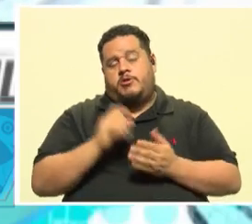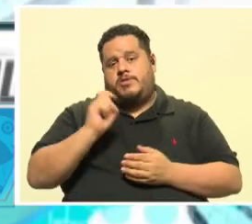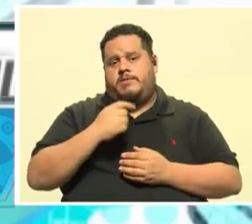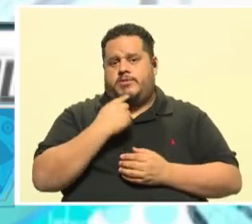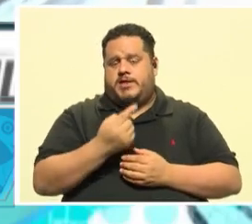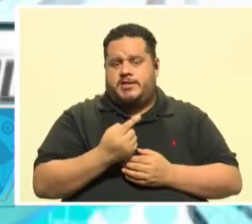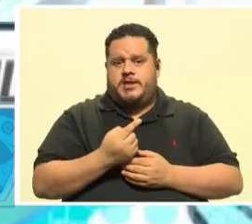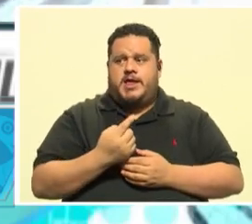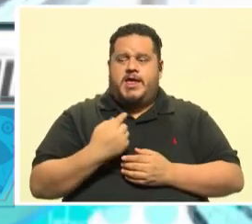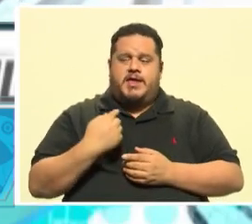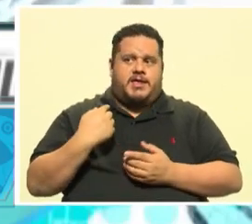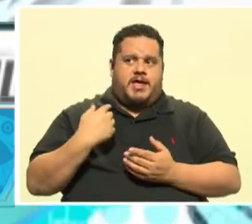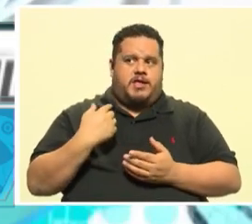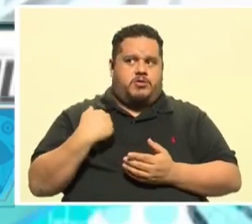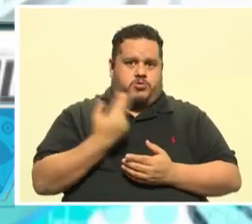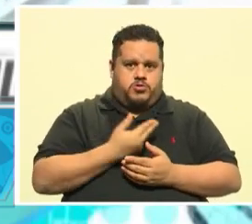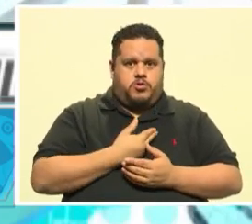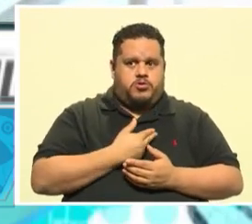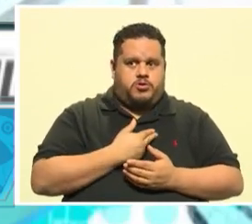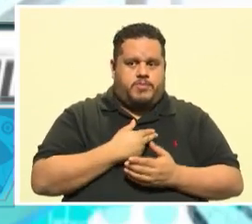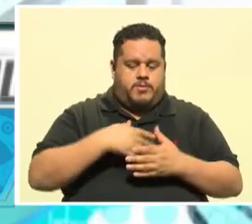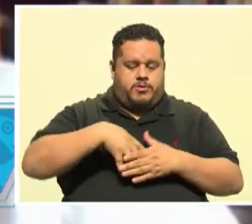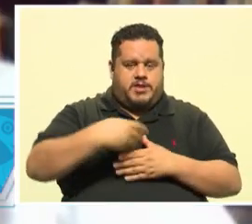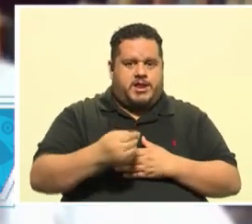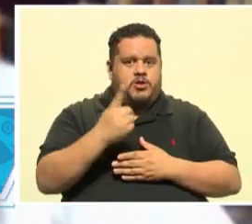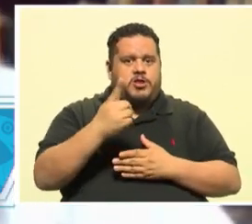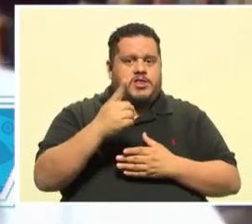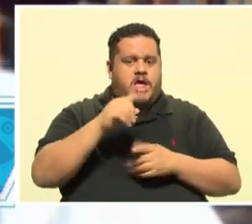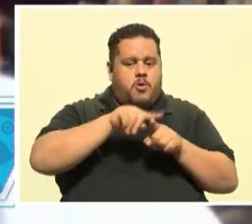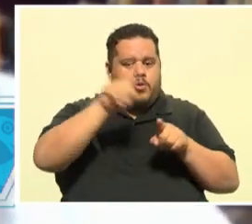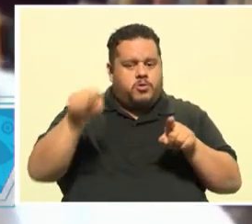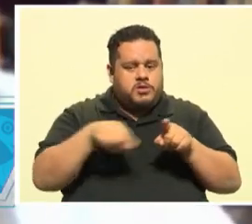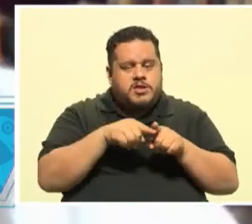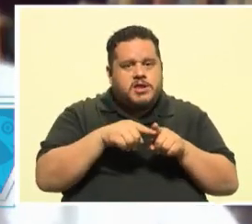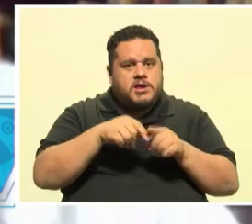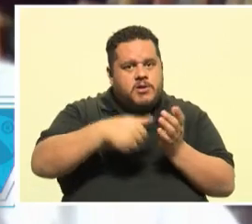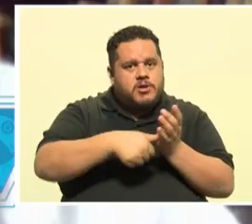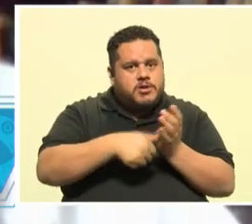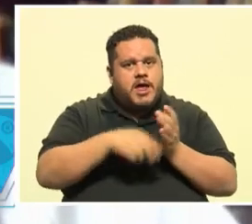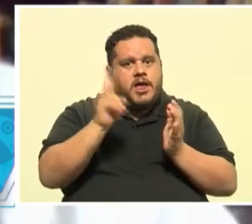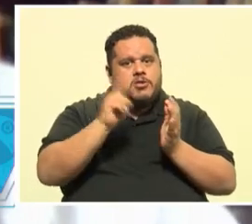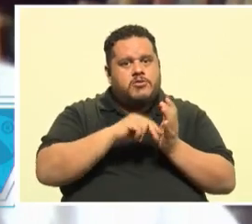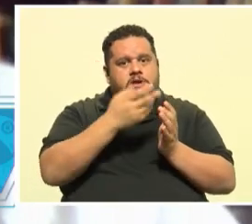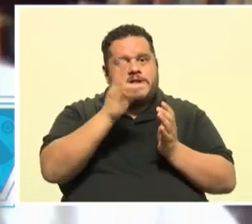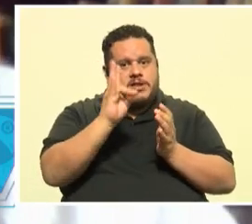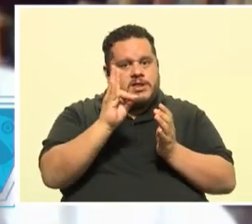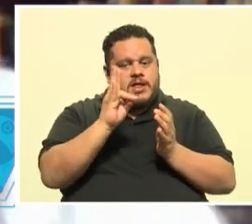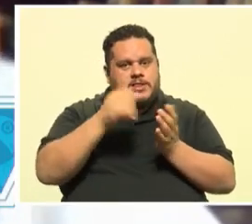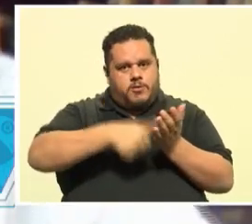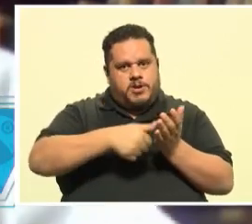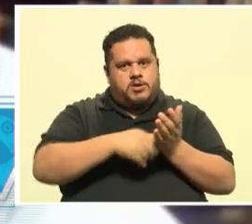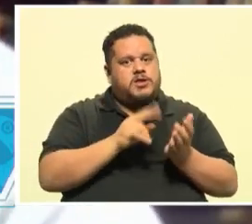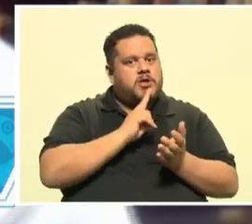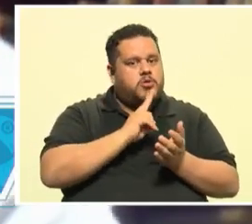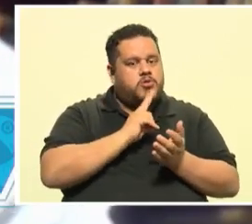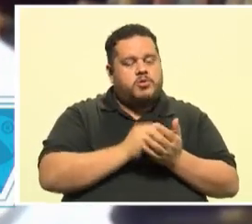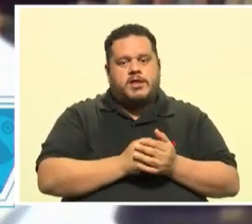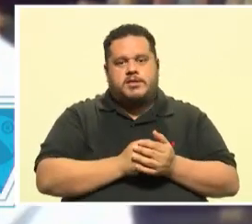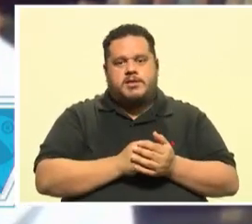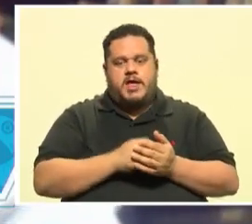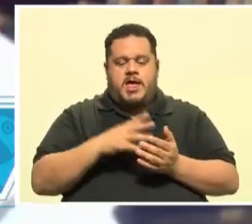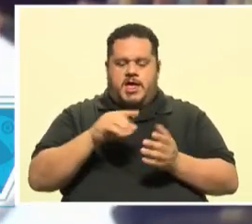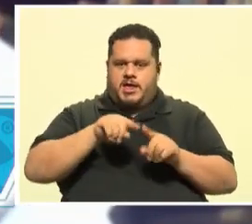un poquito más de 2 años. Le preguntábamos a los muchachos, a las muchachas jóvenes de barrios o de colonias